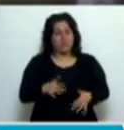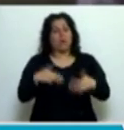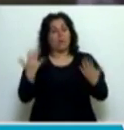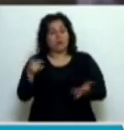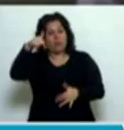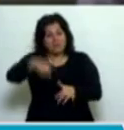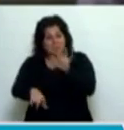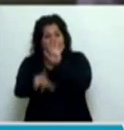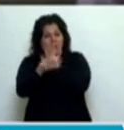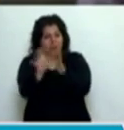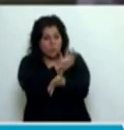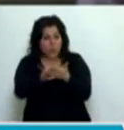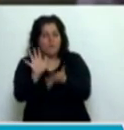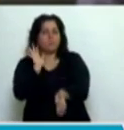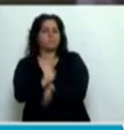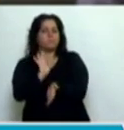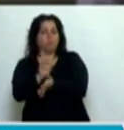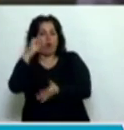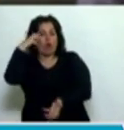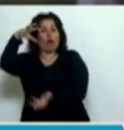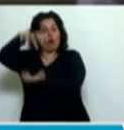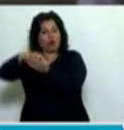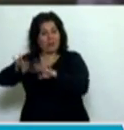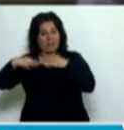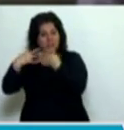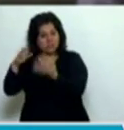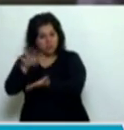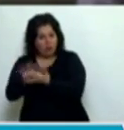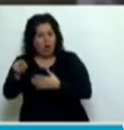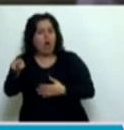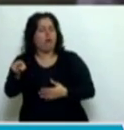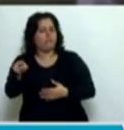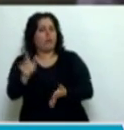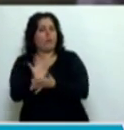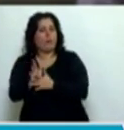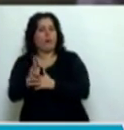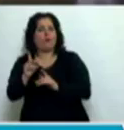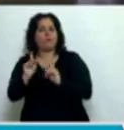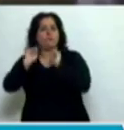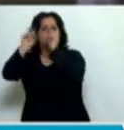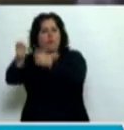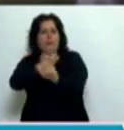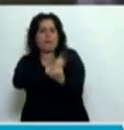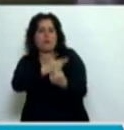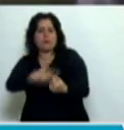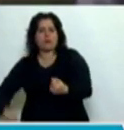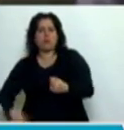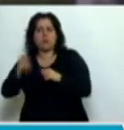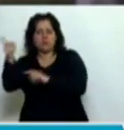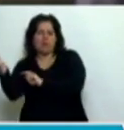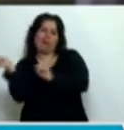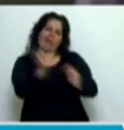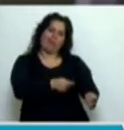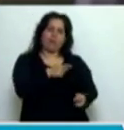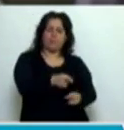que consagra es la facultad del Parlamento de autorizar al Ejecutivo la disposición de bienes